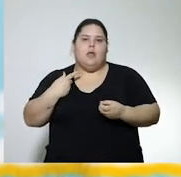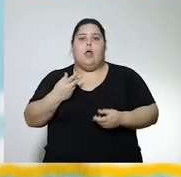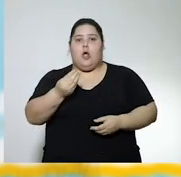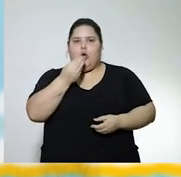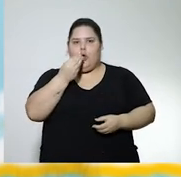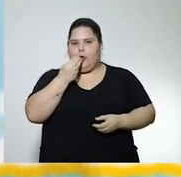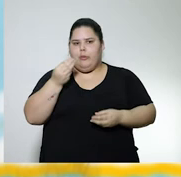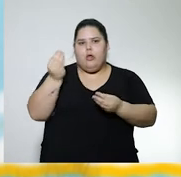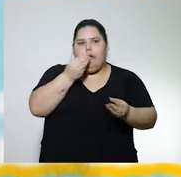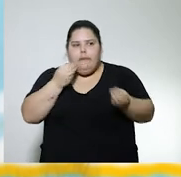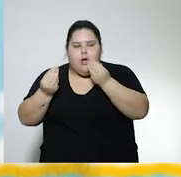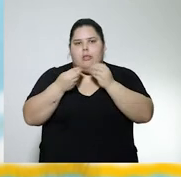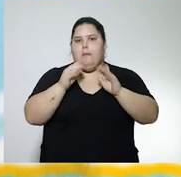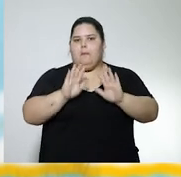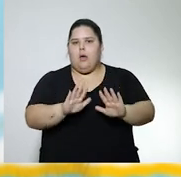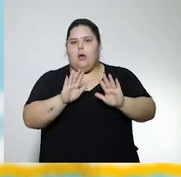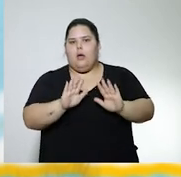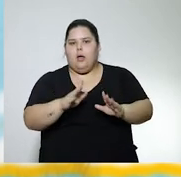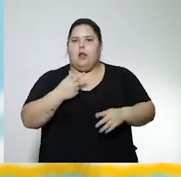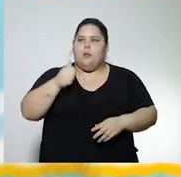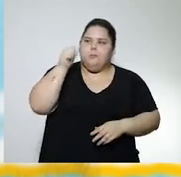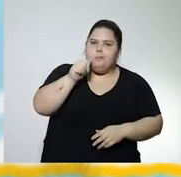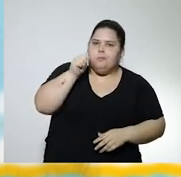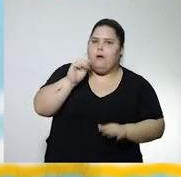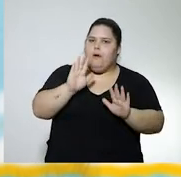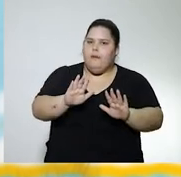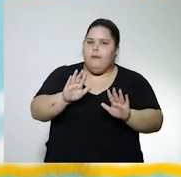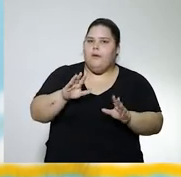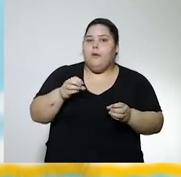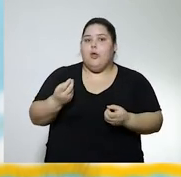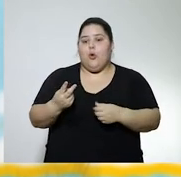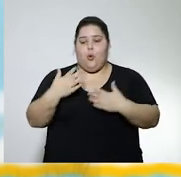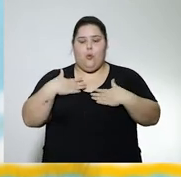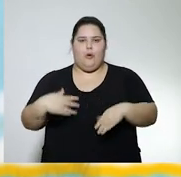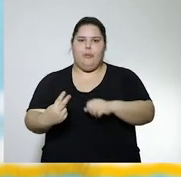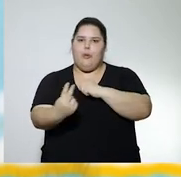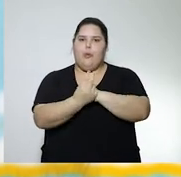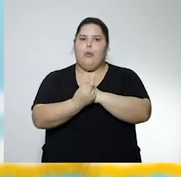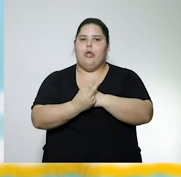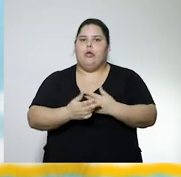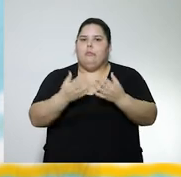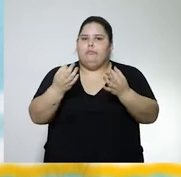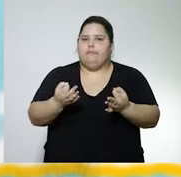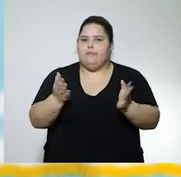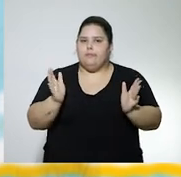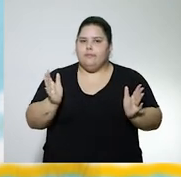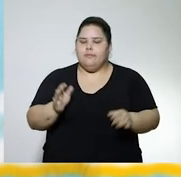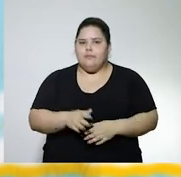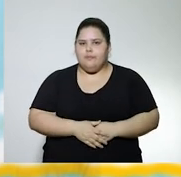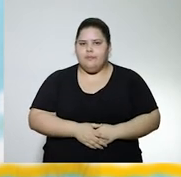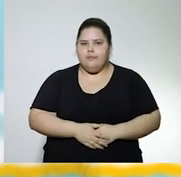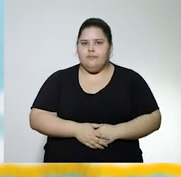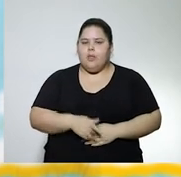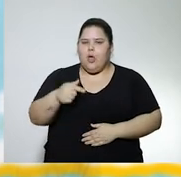del picoteo, a las golosinas, y cuidar nuestro cuerpo como corresponde. Vamos a ir a